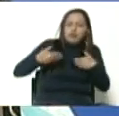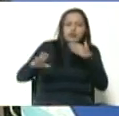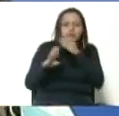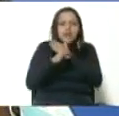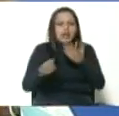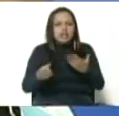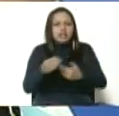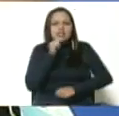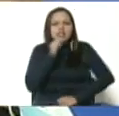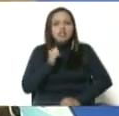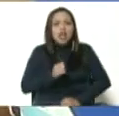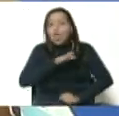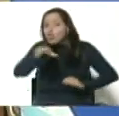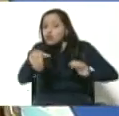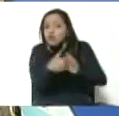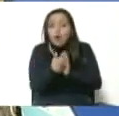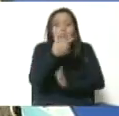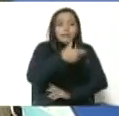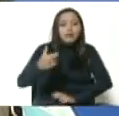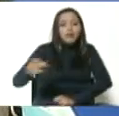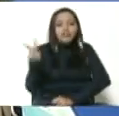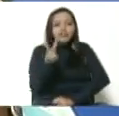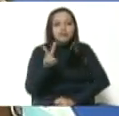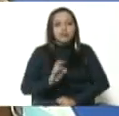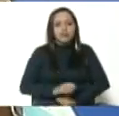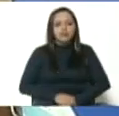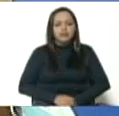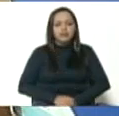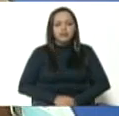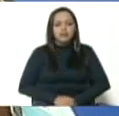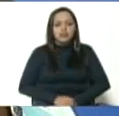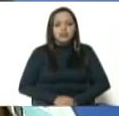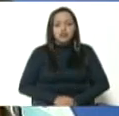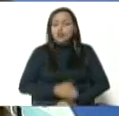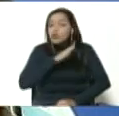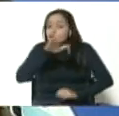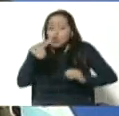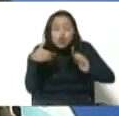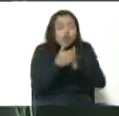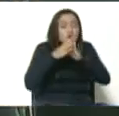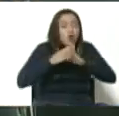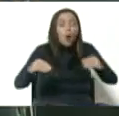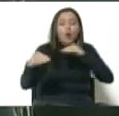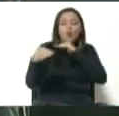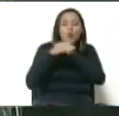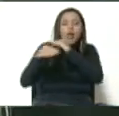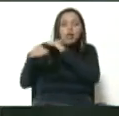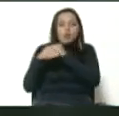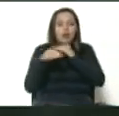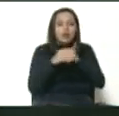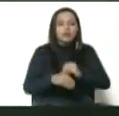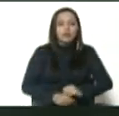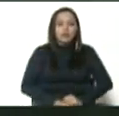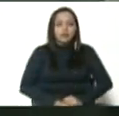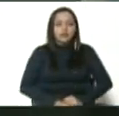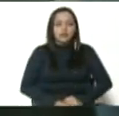sanciones? Todos los venezolanos y todas las venezolanas, sin excepción,